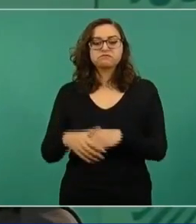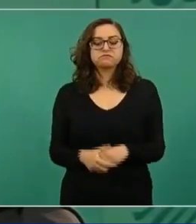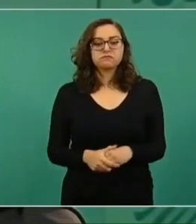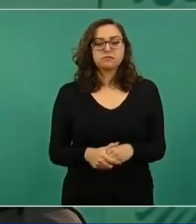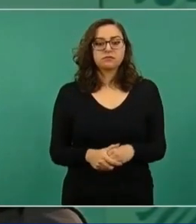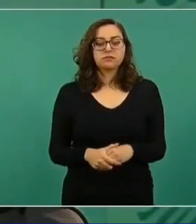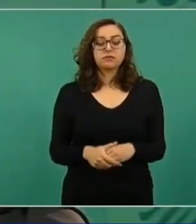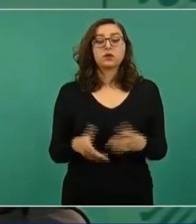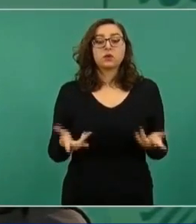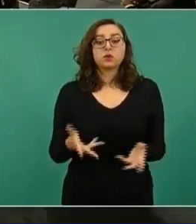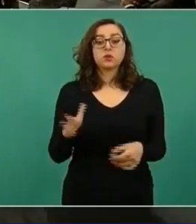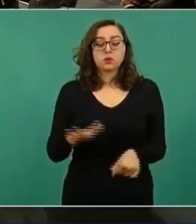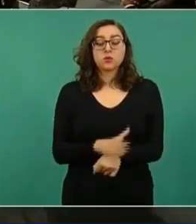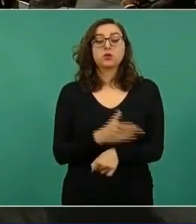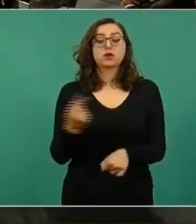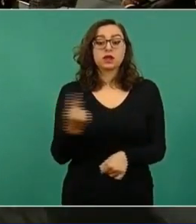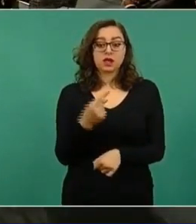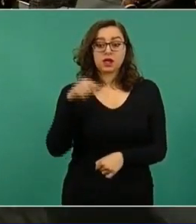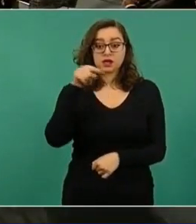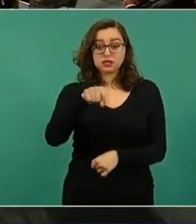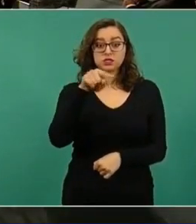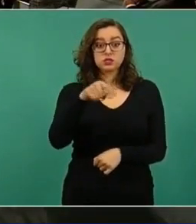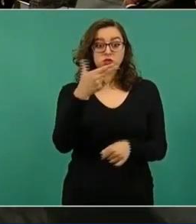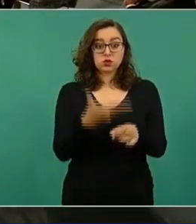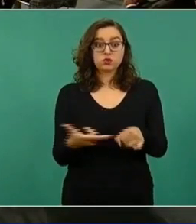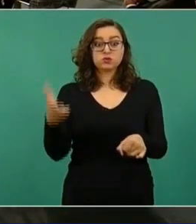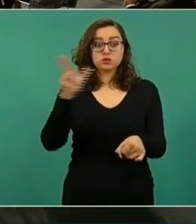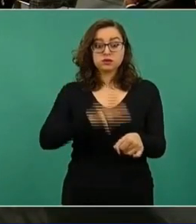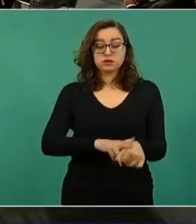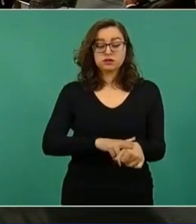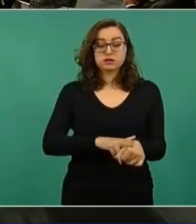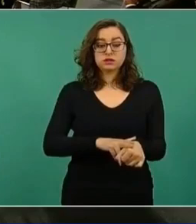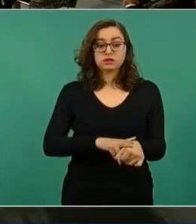los hospitales del IMSS, Coplamar,